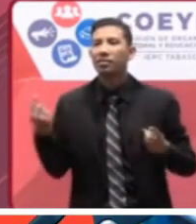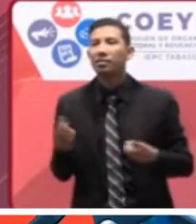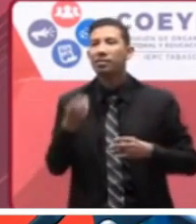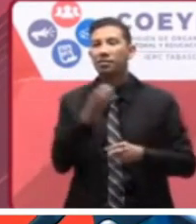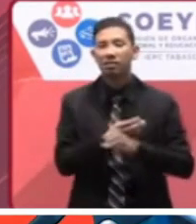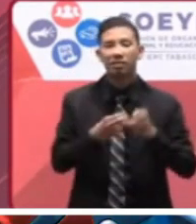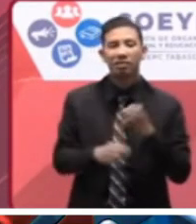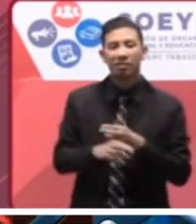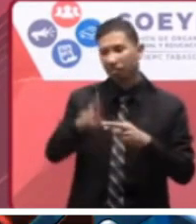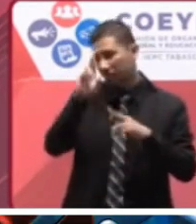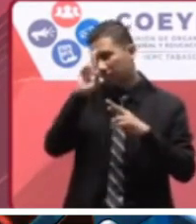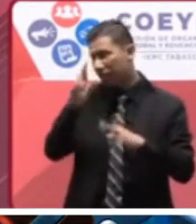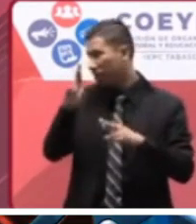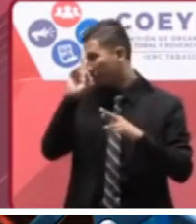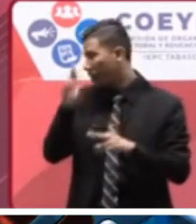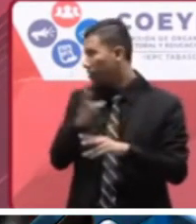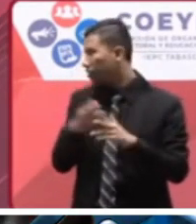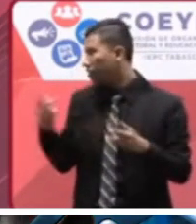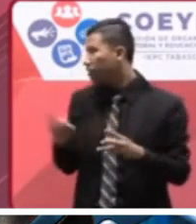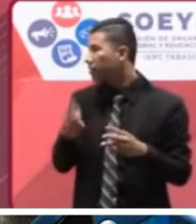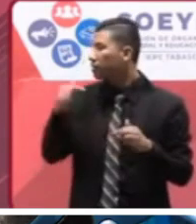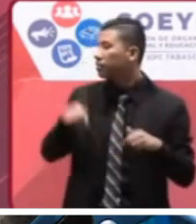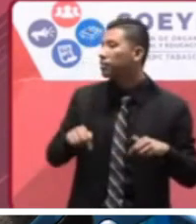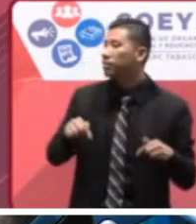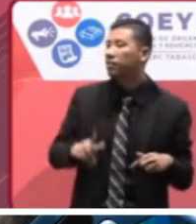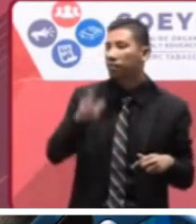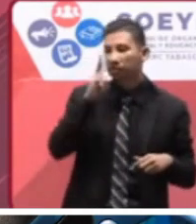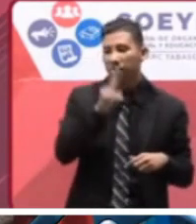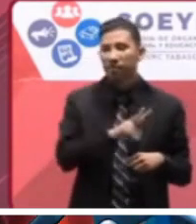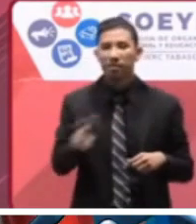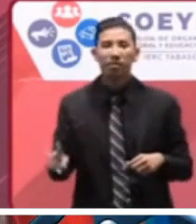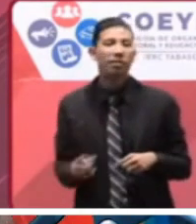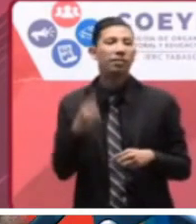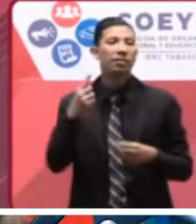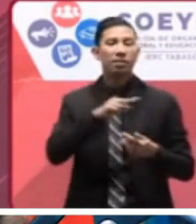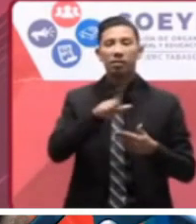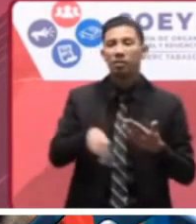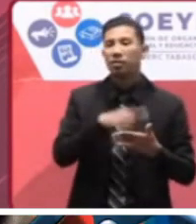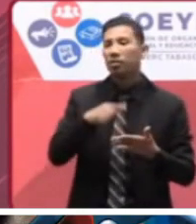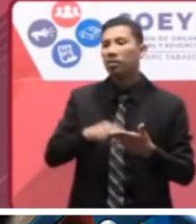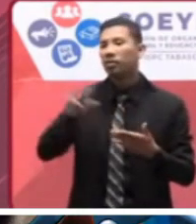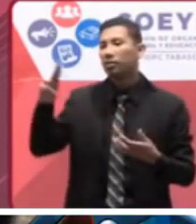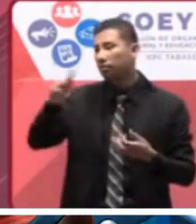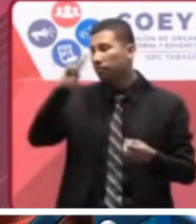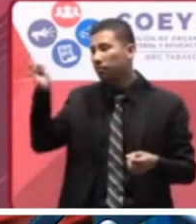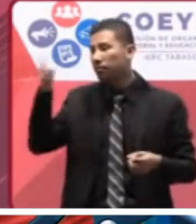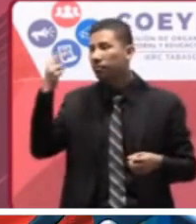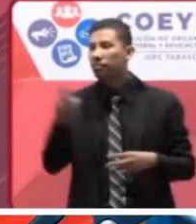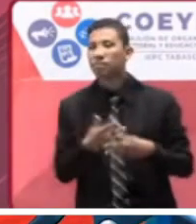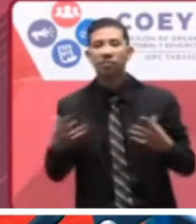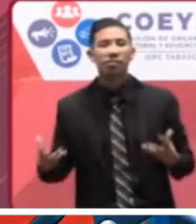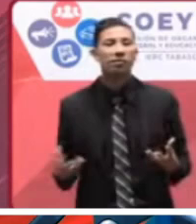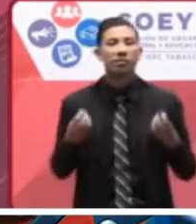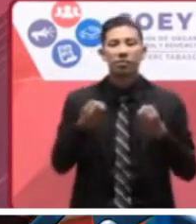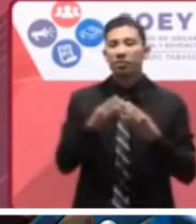El respeto con el que aquí se ha demostrado en un espacio universitario, porque la universidad no es de unos ni